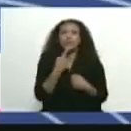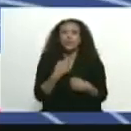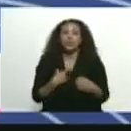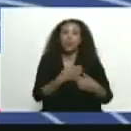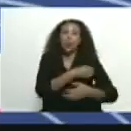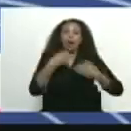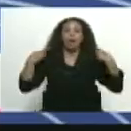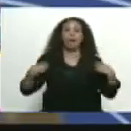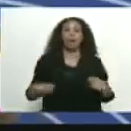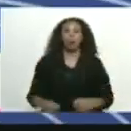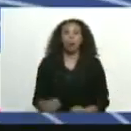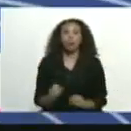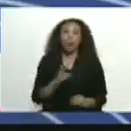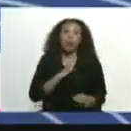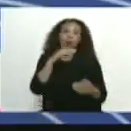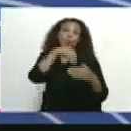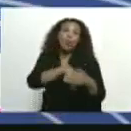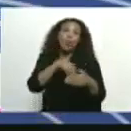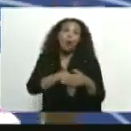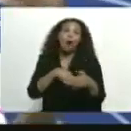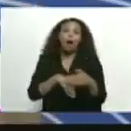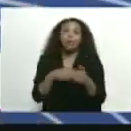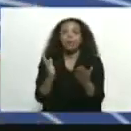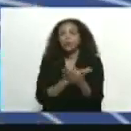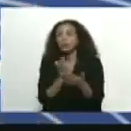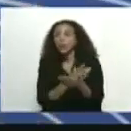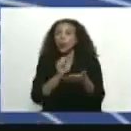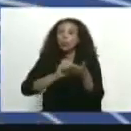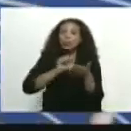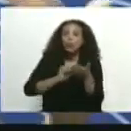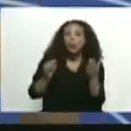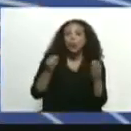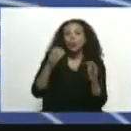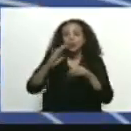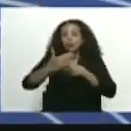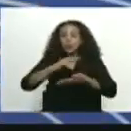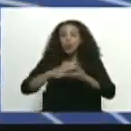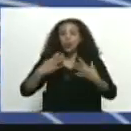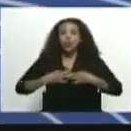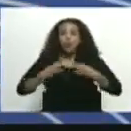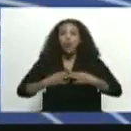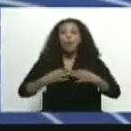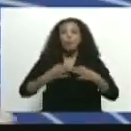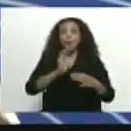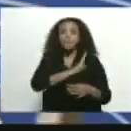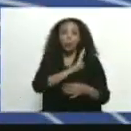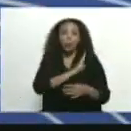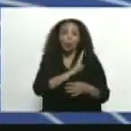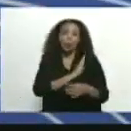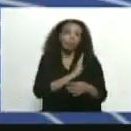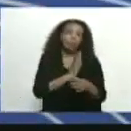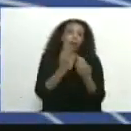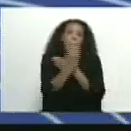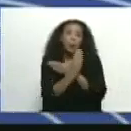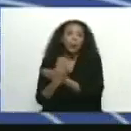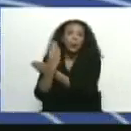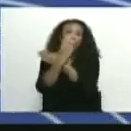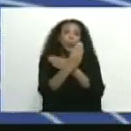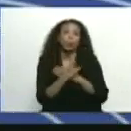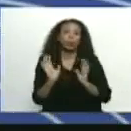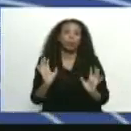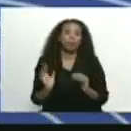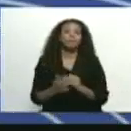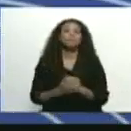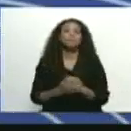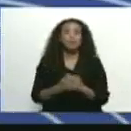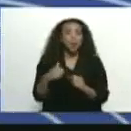podemos quitar el morral, porque el morral uno guarda la agenda, uno guarda incluso ropa e incluso hasta utensilios personales preparados para la batalla.